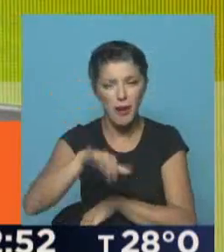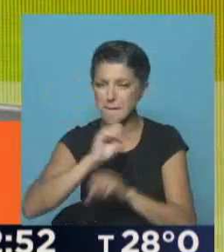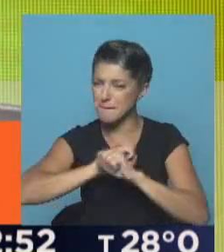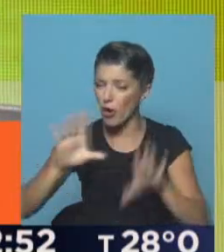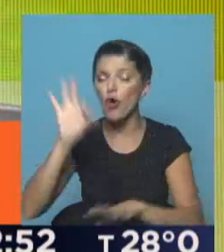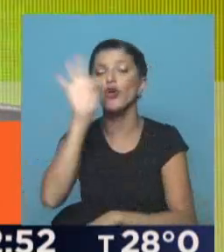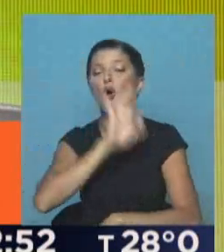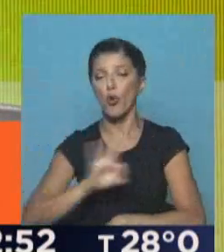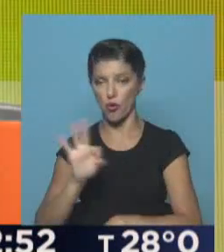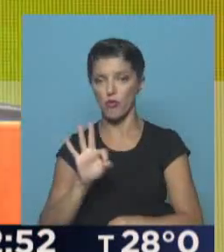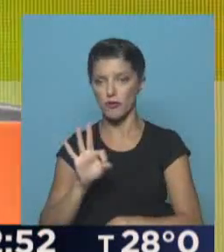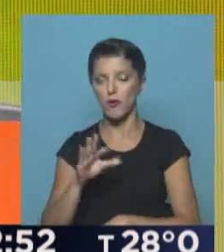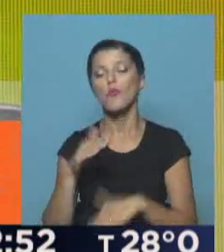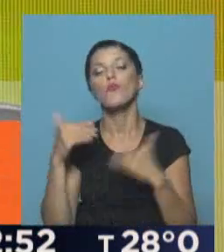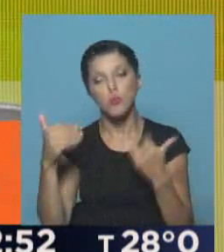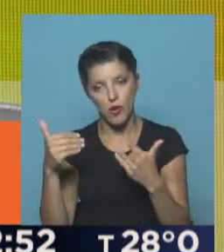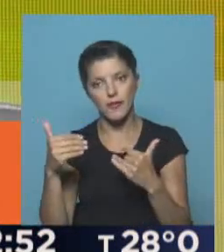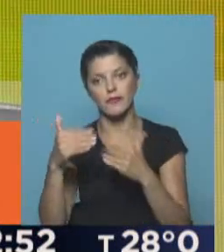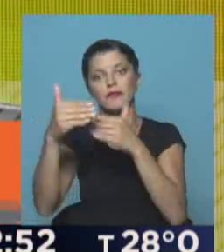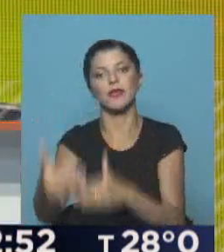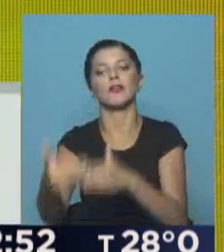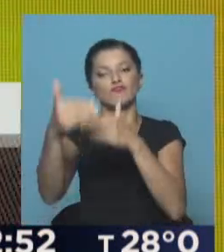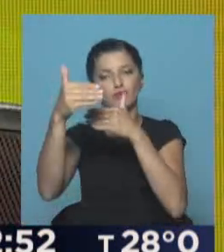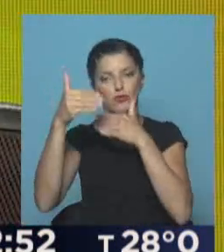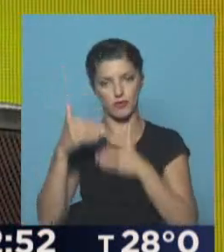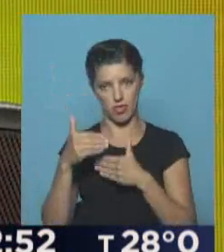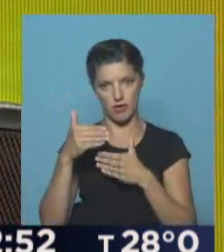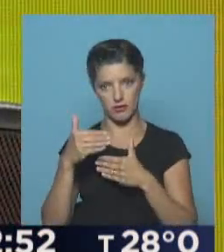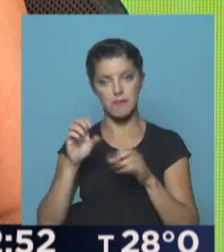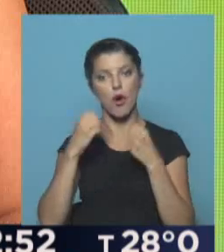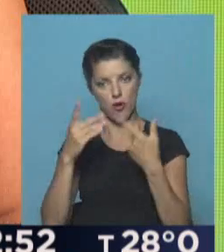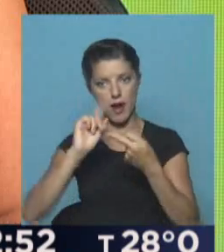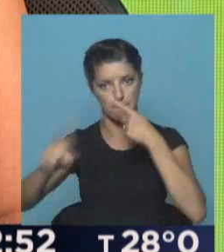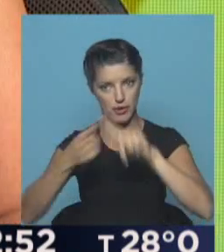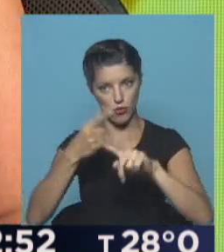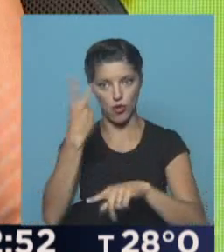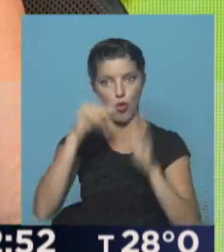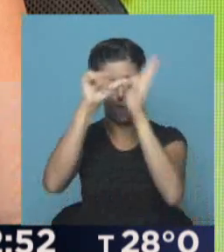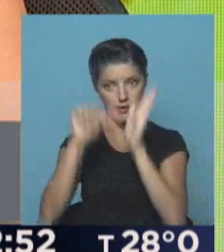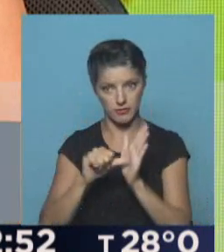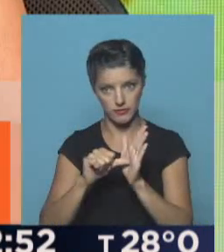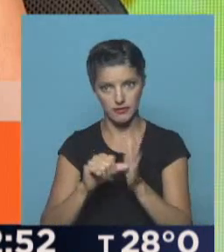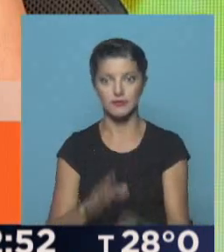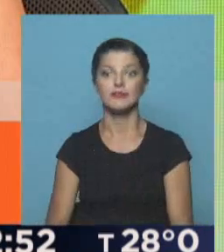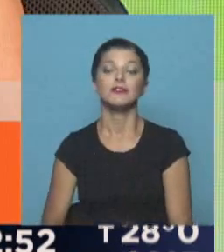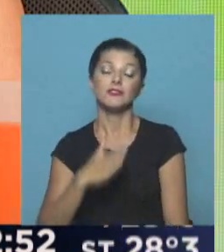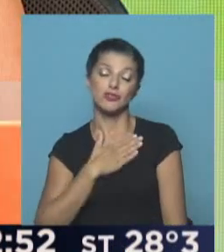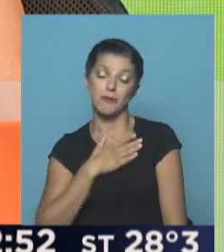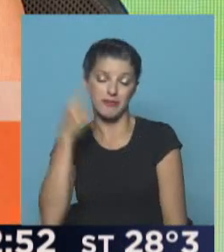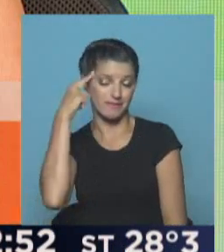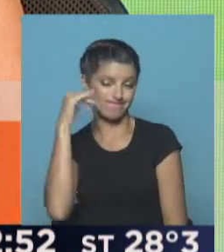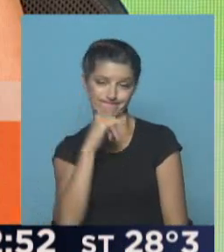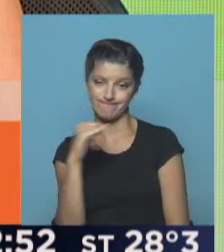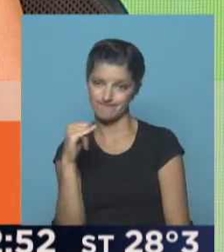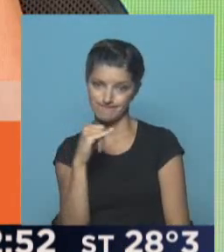que todavía hay margen para ir para atrás en la relación entre México y Estados Unidos? Soy bastante pesimista, insisto,